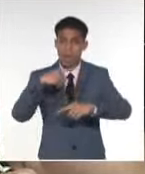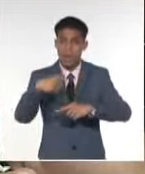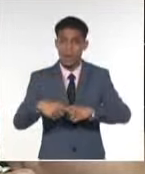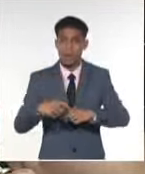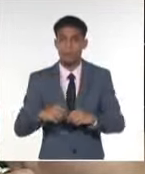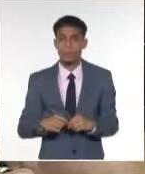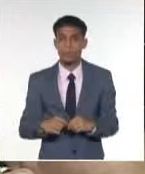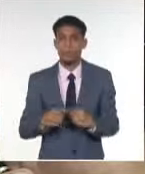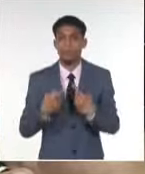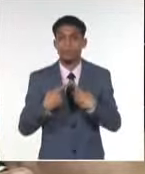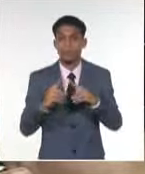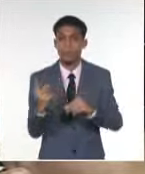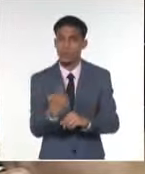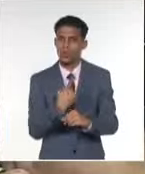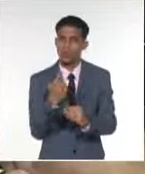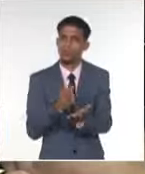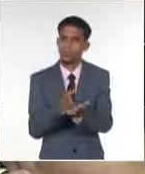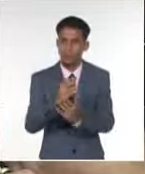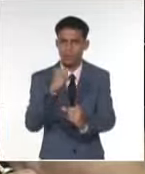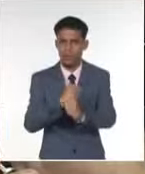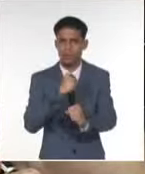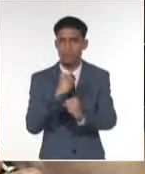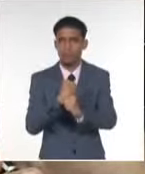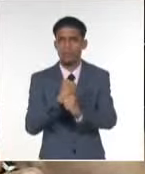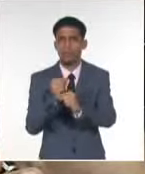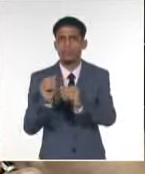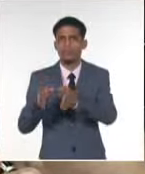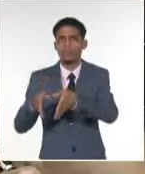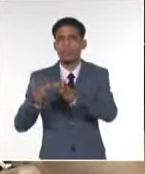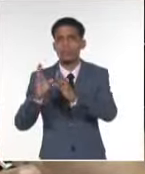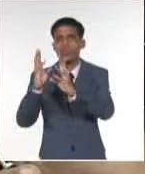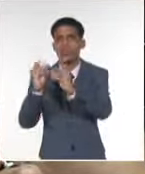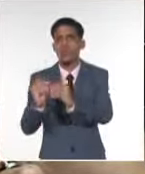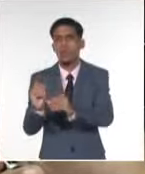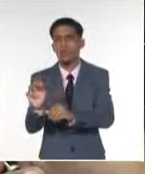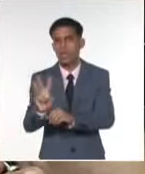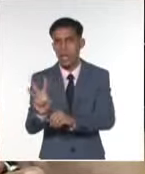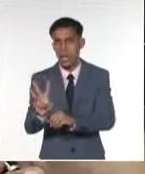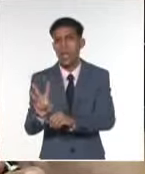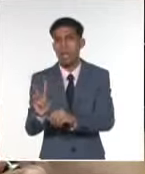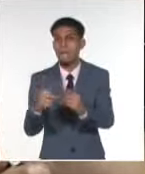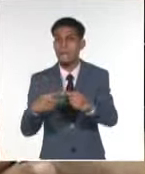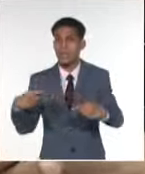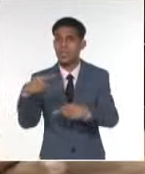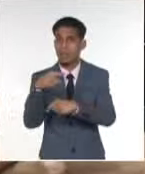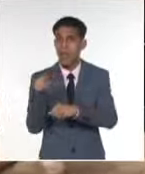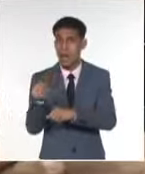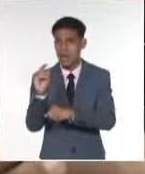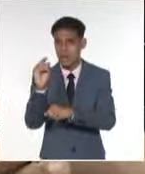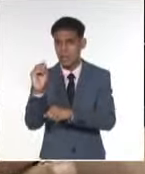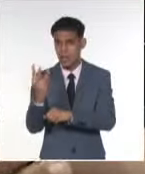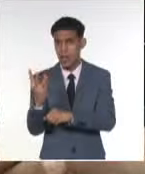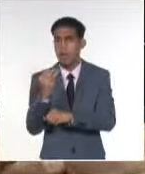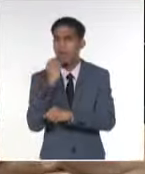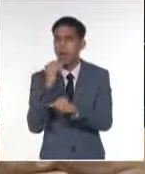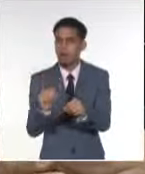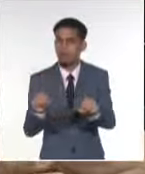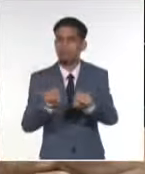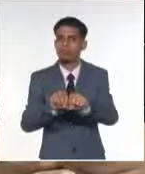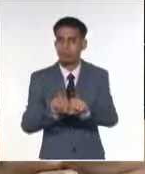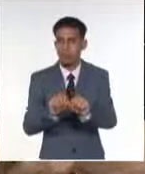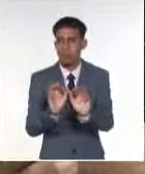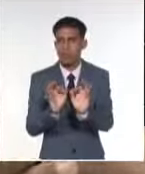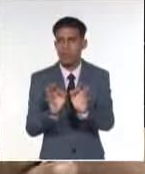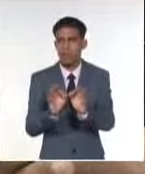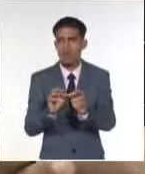estamos trabajando en la unidad número 3, sobre todo, que es la que tiene más posibilidad, de la termoeléctrica Antonio Maceo Renté, que